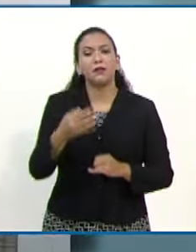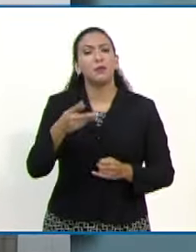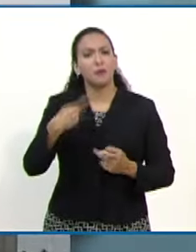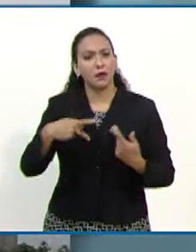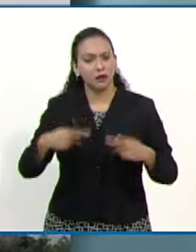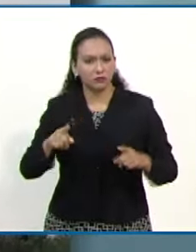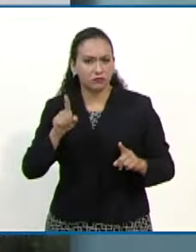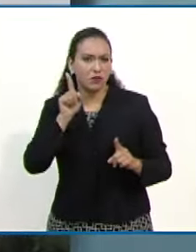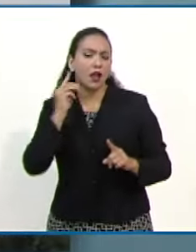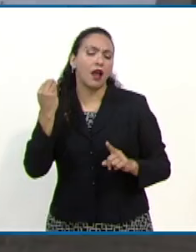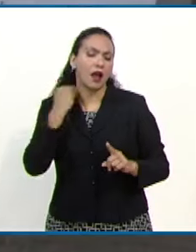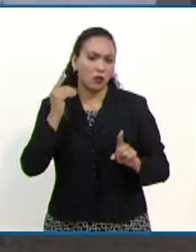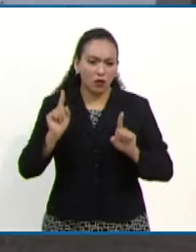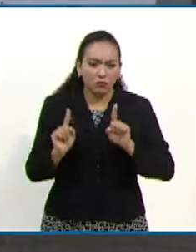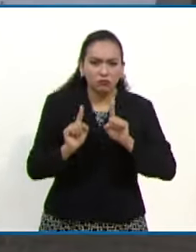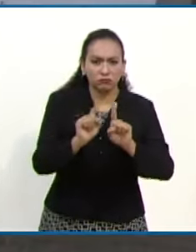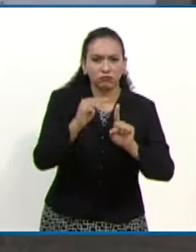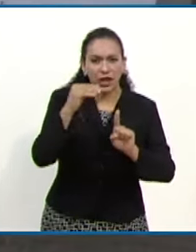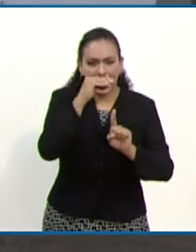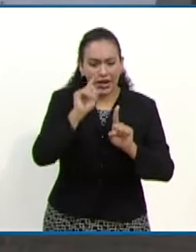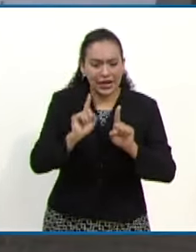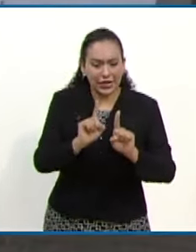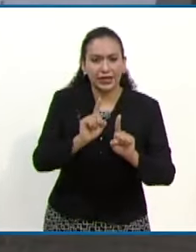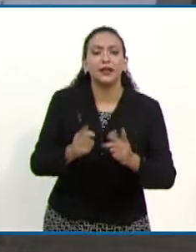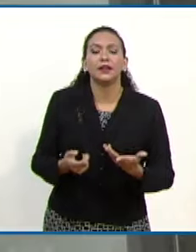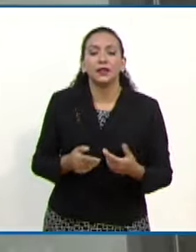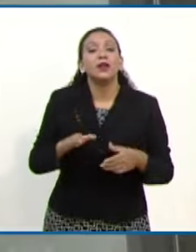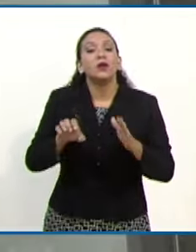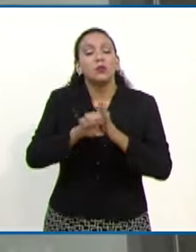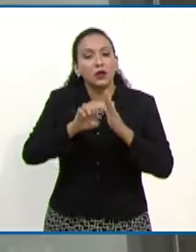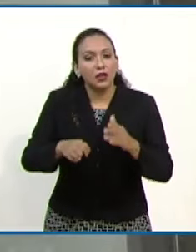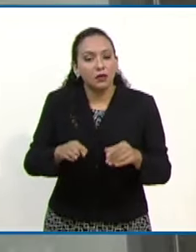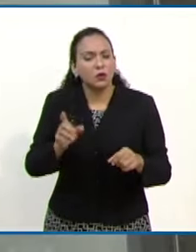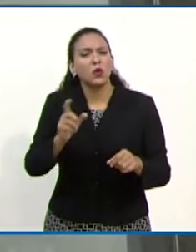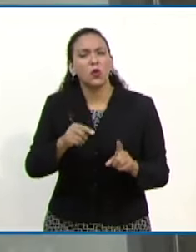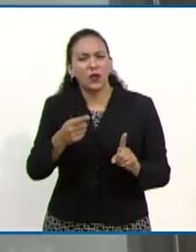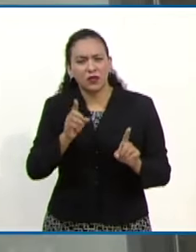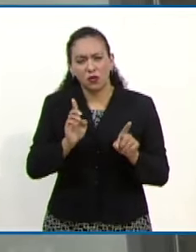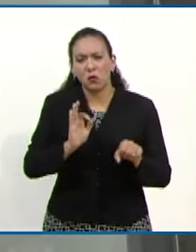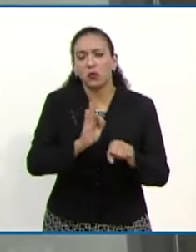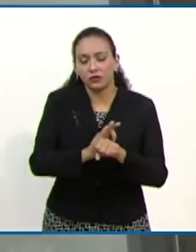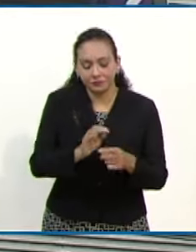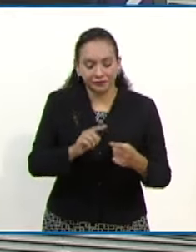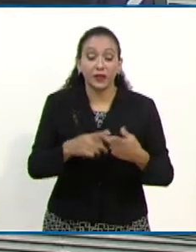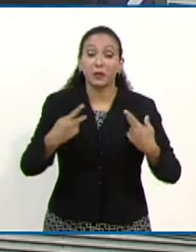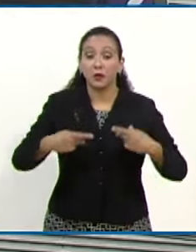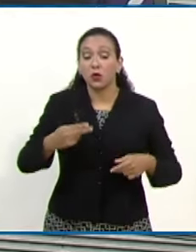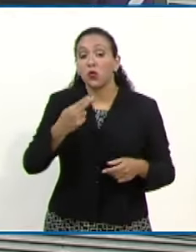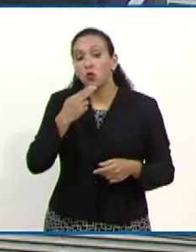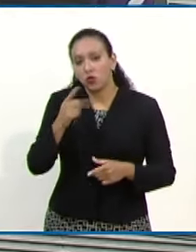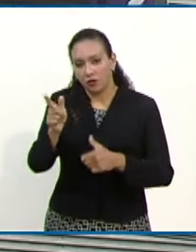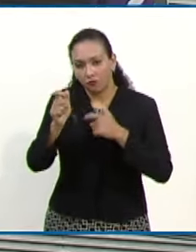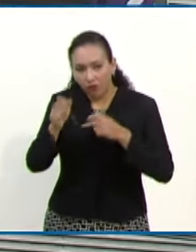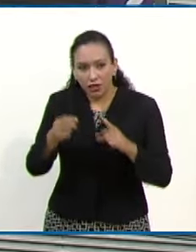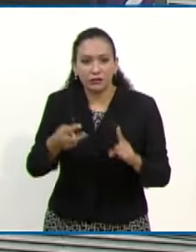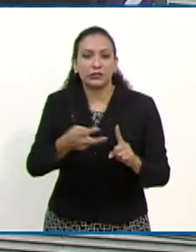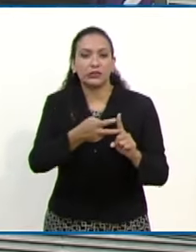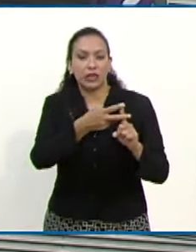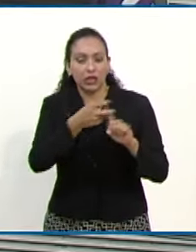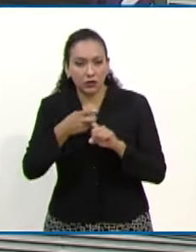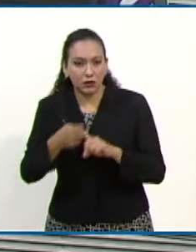federales, en su mayoría relacionados con la Ley de Armas de Fuego, delitos contra la salud, secuestro, delitos fiscales